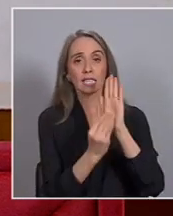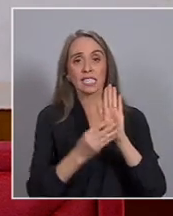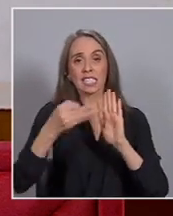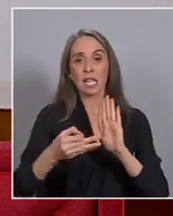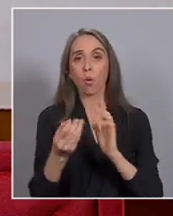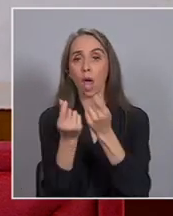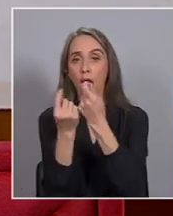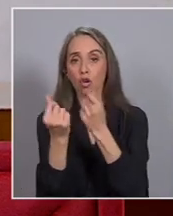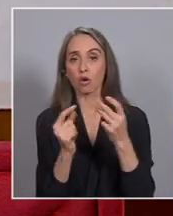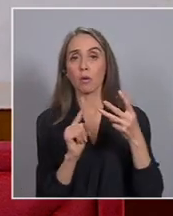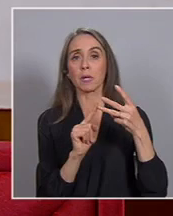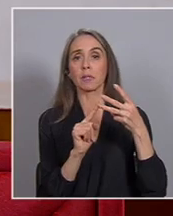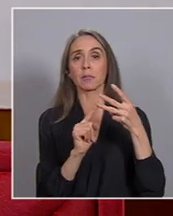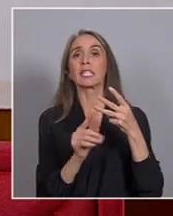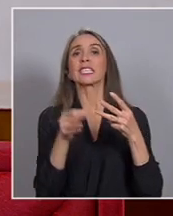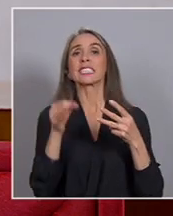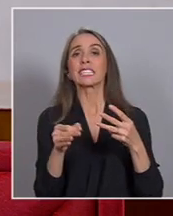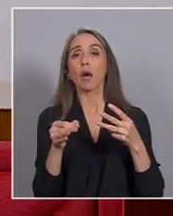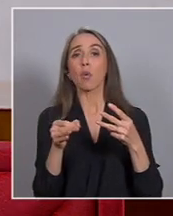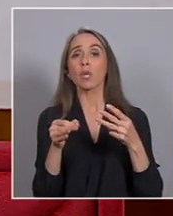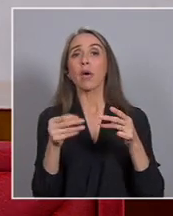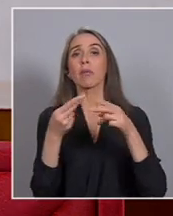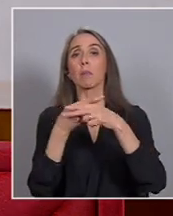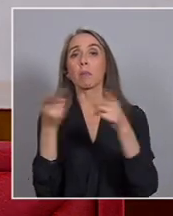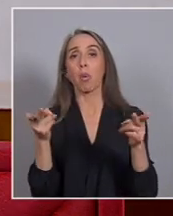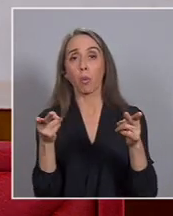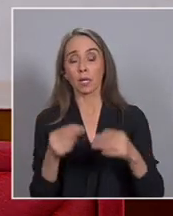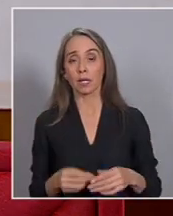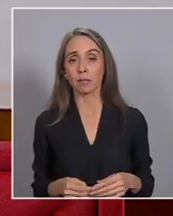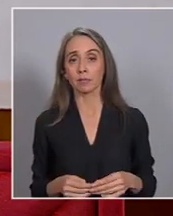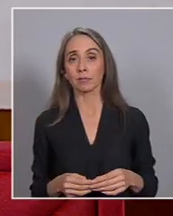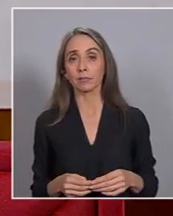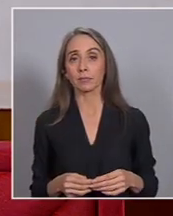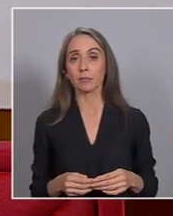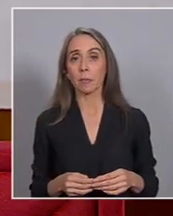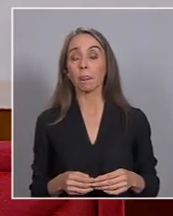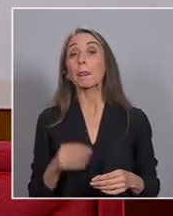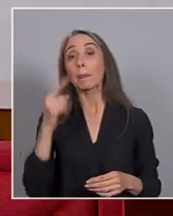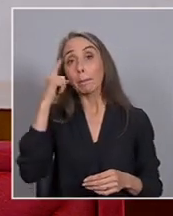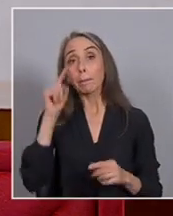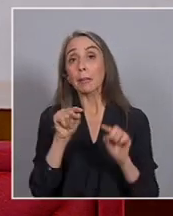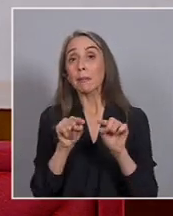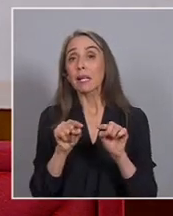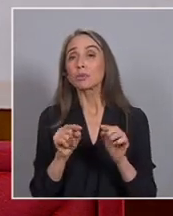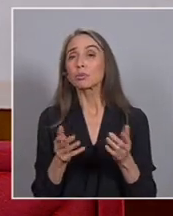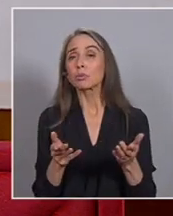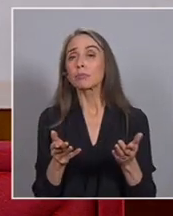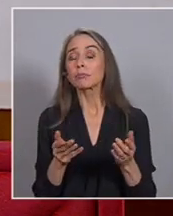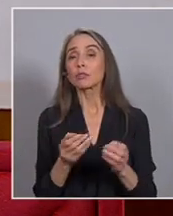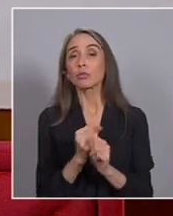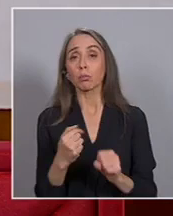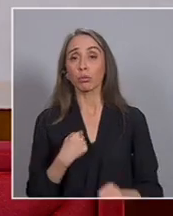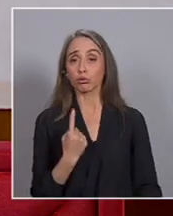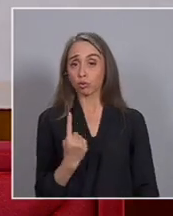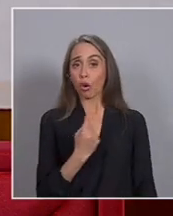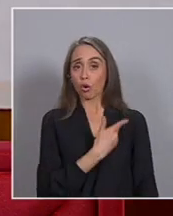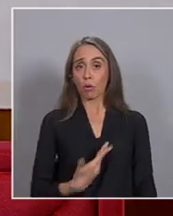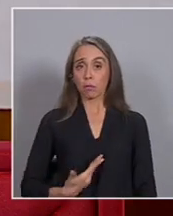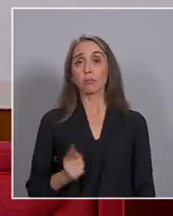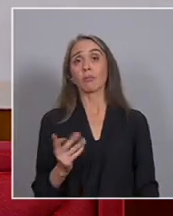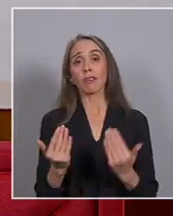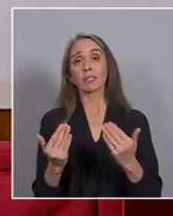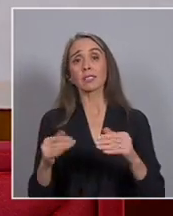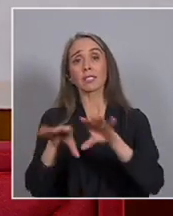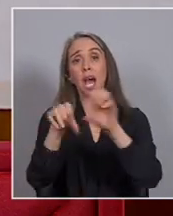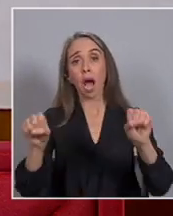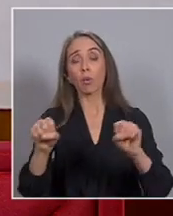económica y en seguridades públicas. Pero para ello no podemos hacerlo solo. Tenemos que ponernos de acuerdo